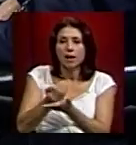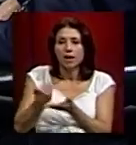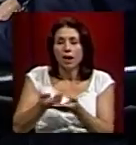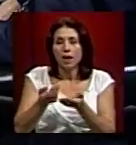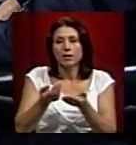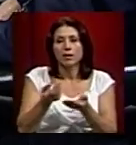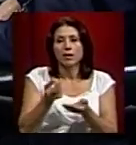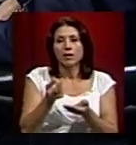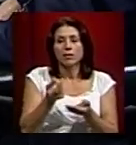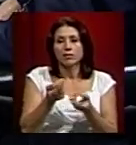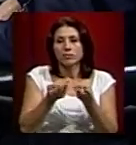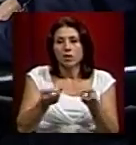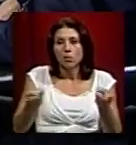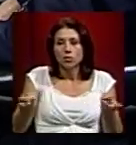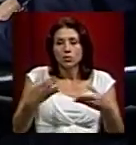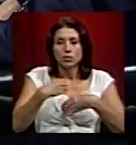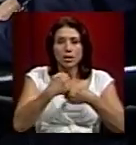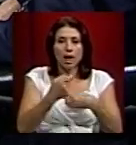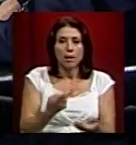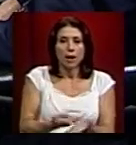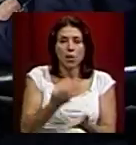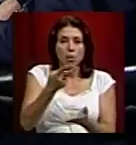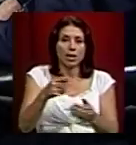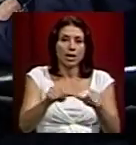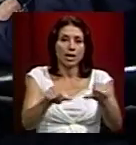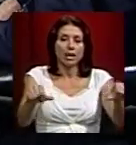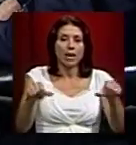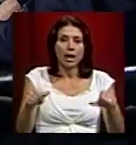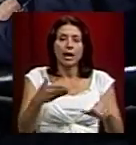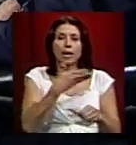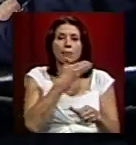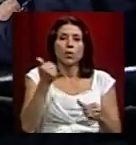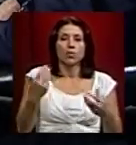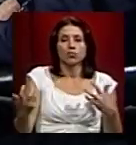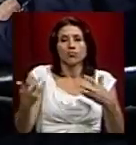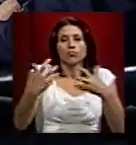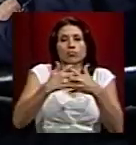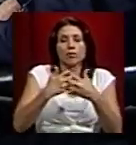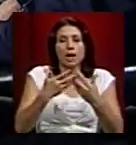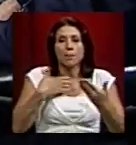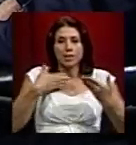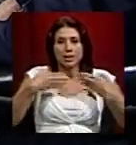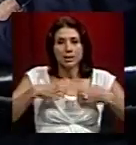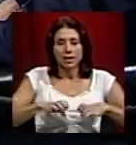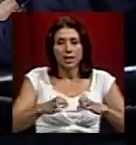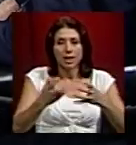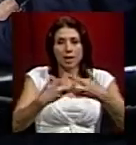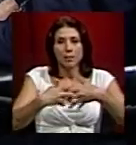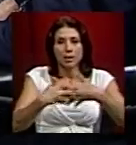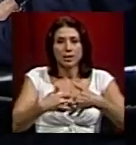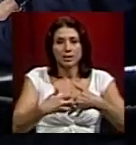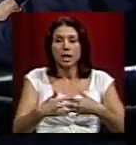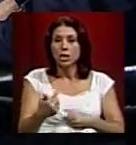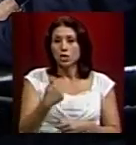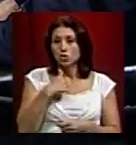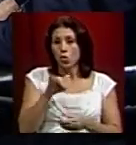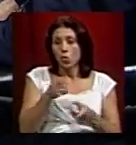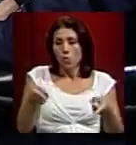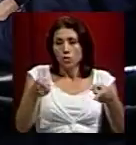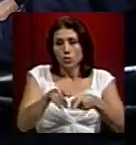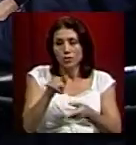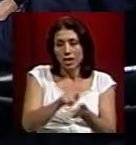crear valor en el segmento que mejor se acomode a mi estrategia de la empresa, y en ese sentido voy a generar como consecuencia de